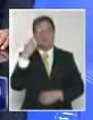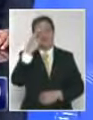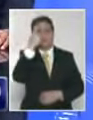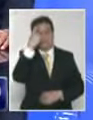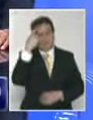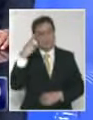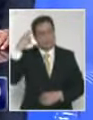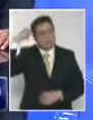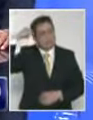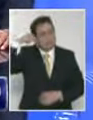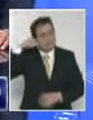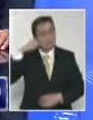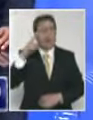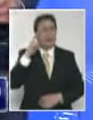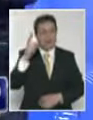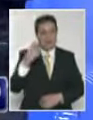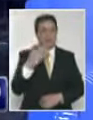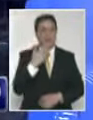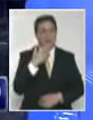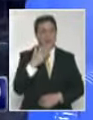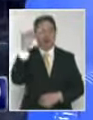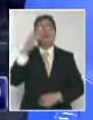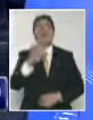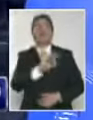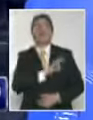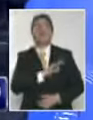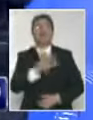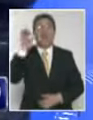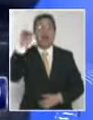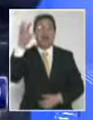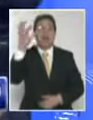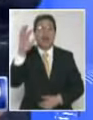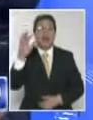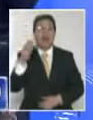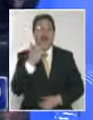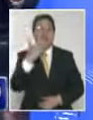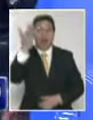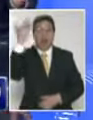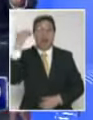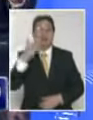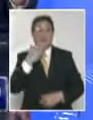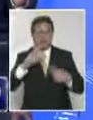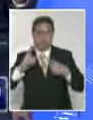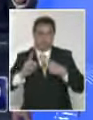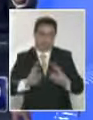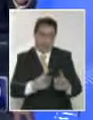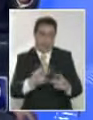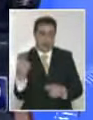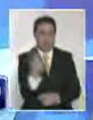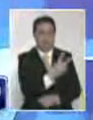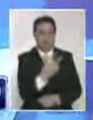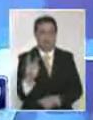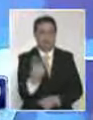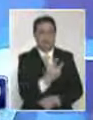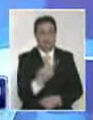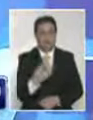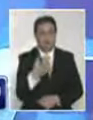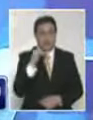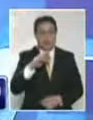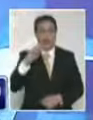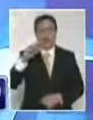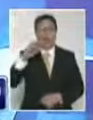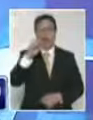tragedia. ¿Quién me dice, por ejemplo, la Guerra Mundial, donde Francia y Alemania se desangraron? ¿Eh? Se desangraron. Esa sí fue guerra. Bueno, pero en Alemania y ahora los nazis no